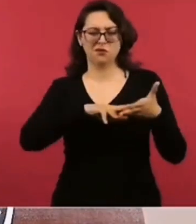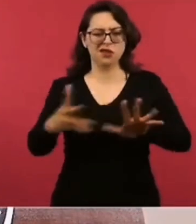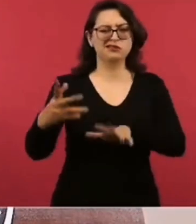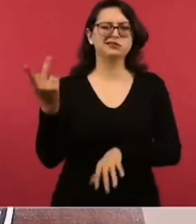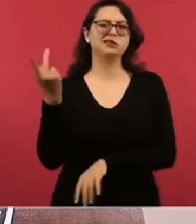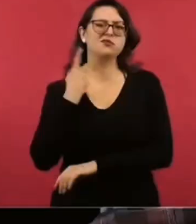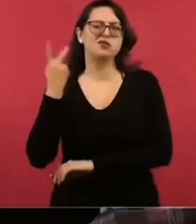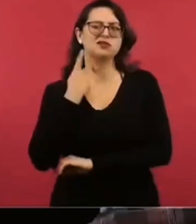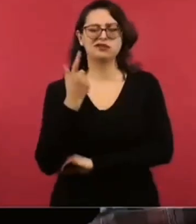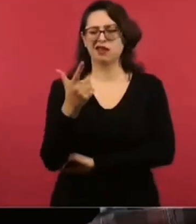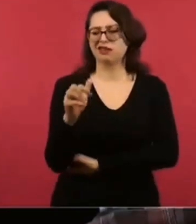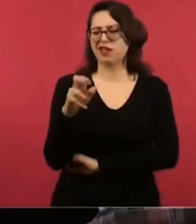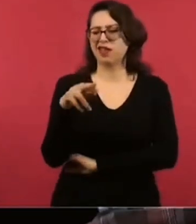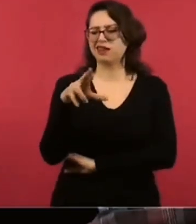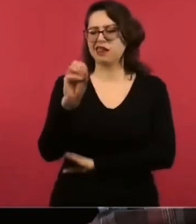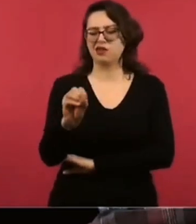de género.